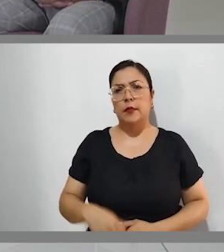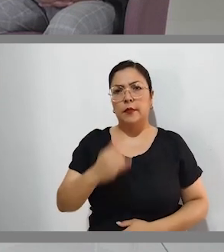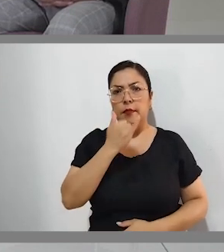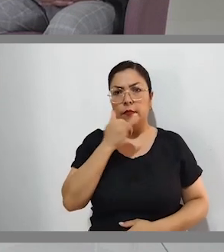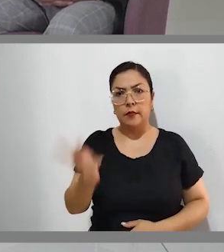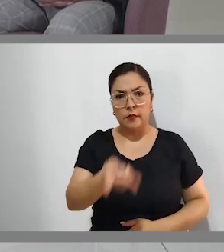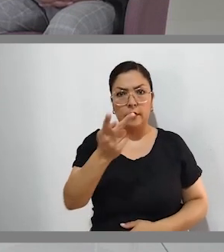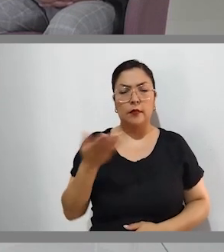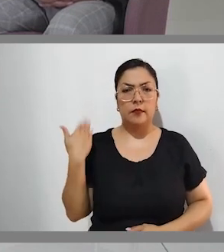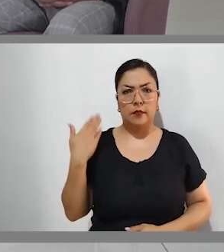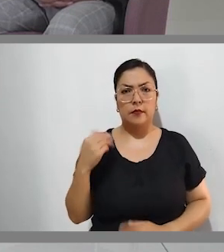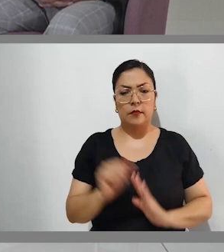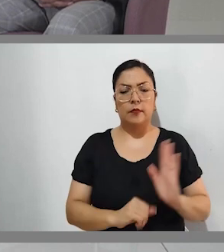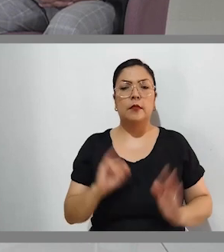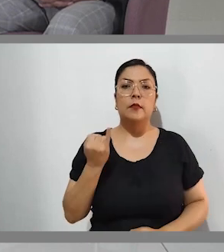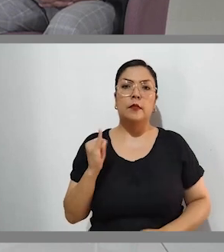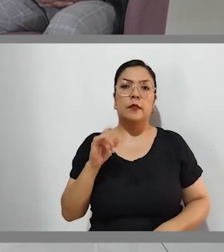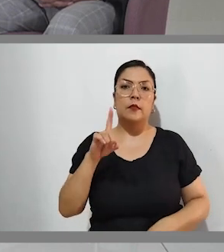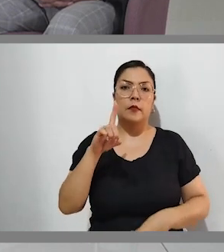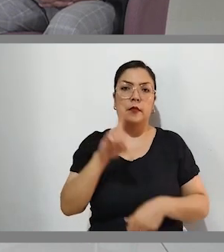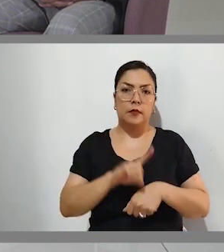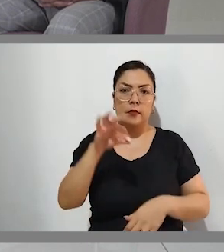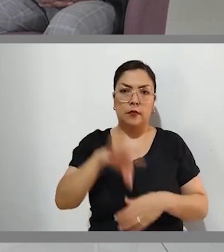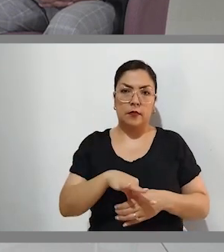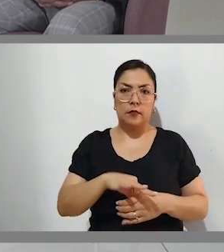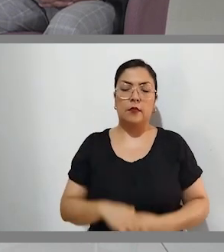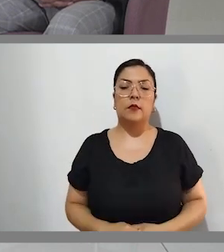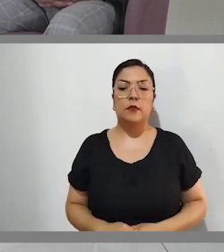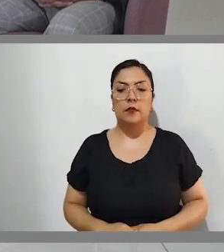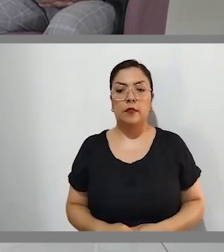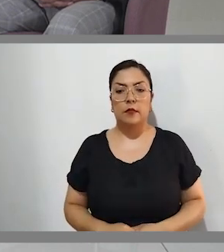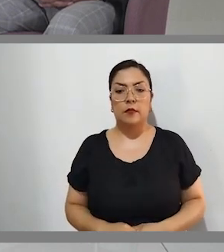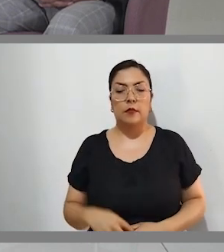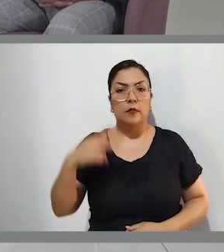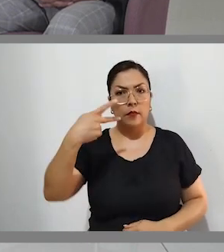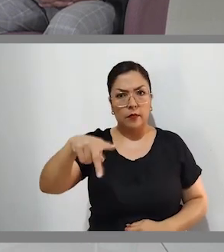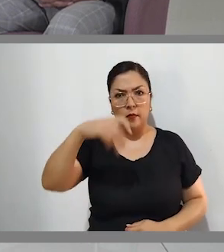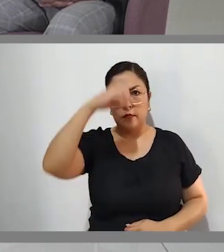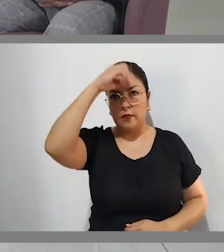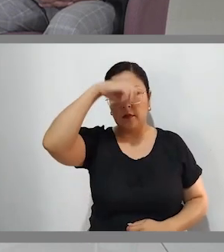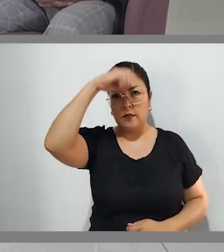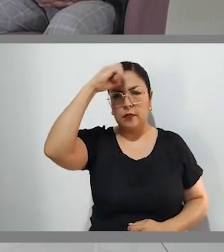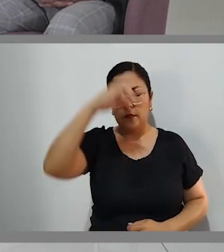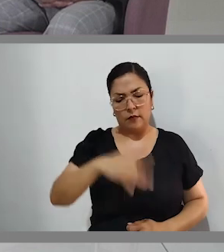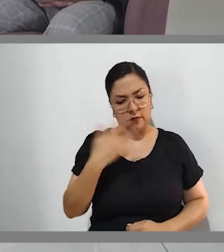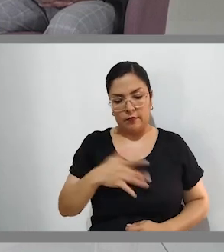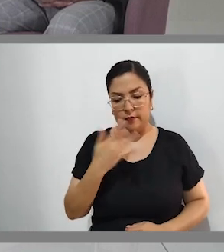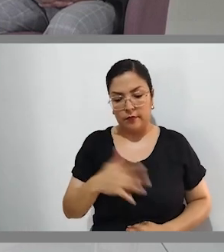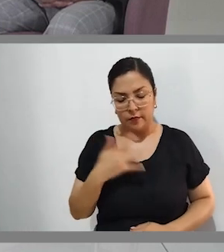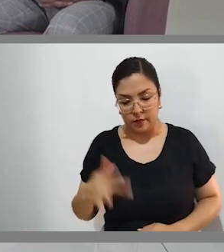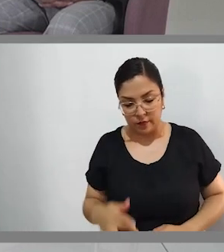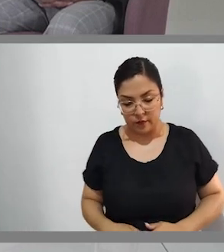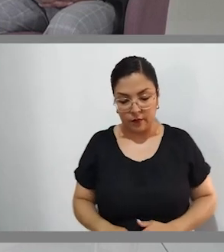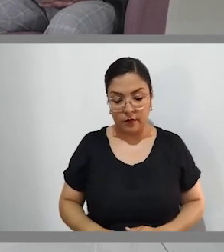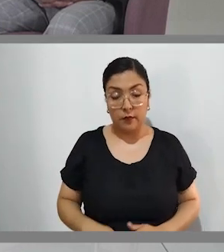electoral, ¿cuál cree que sería, desde el punto de vista de su dirección, el punto más crítico de todo